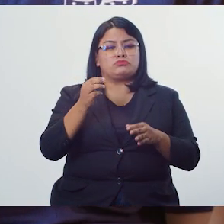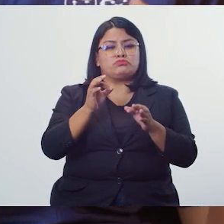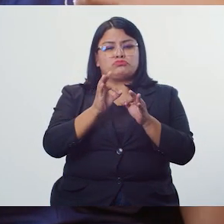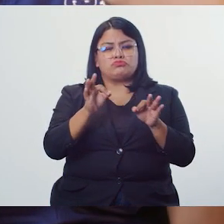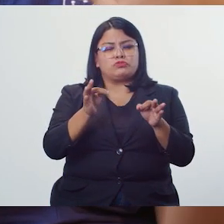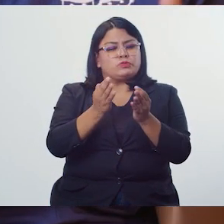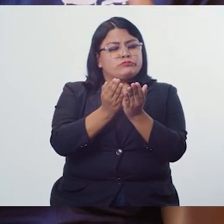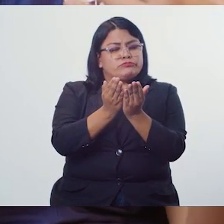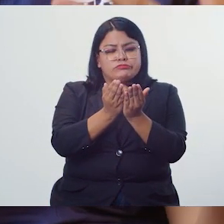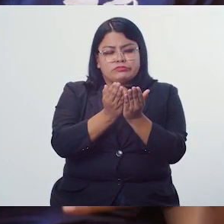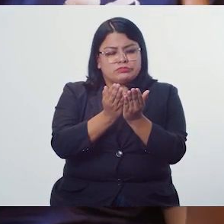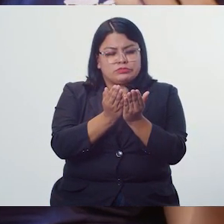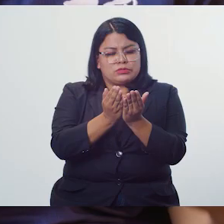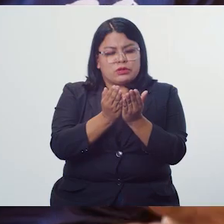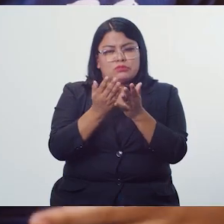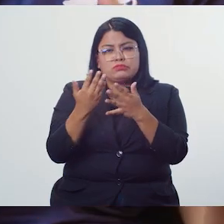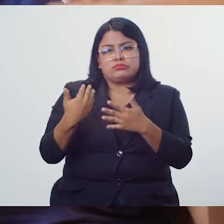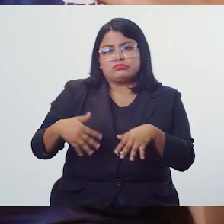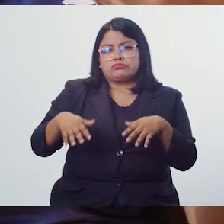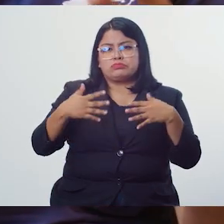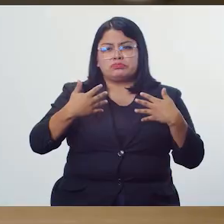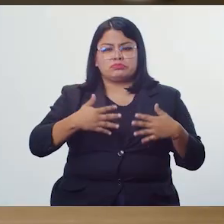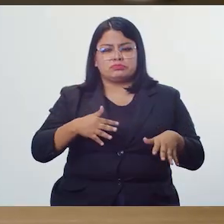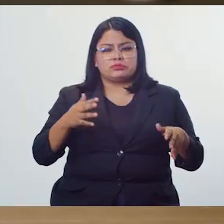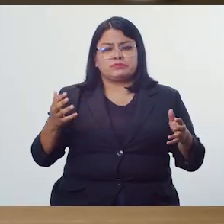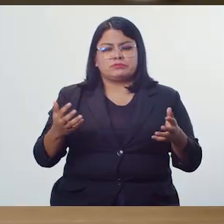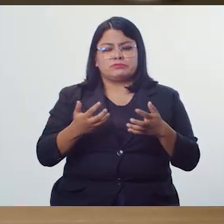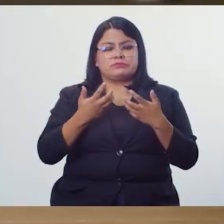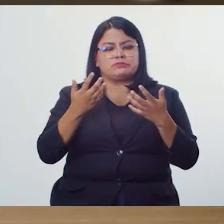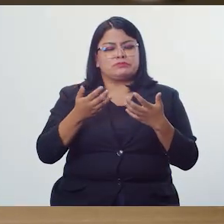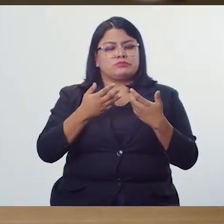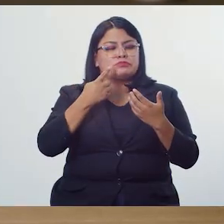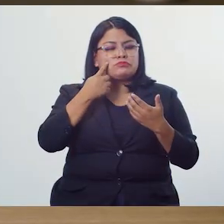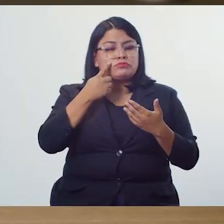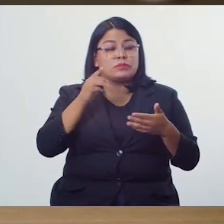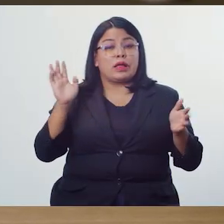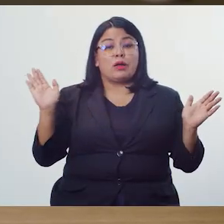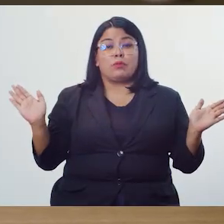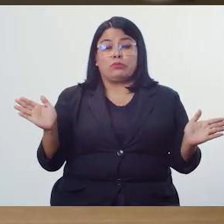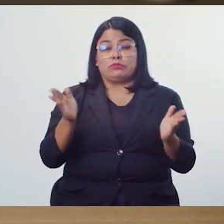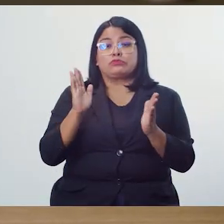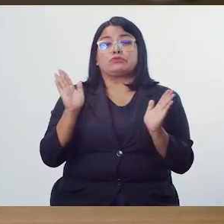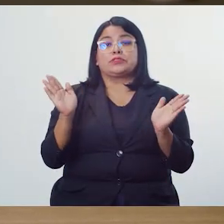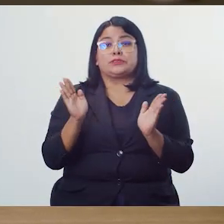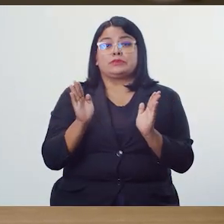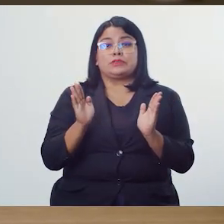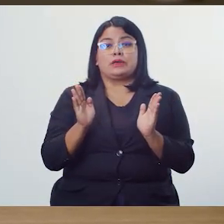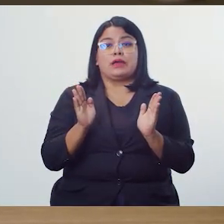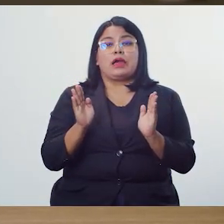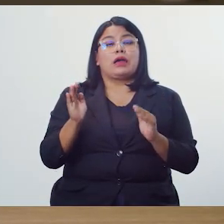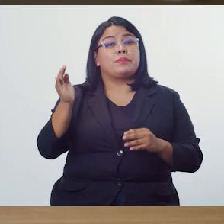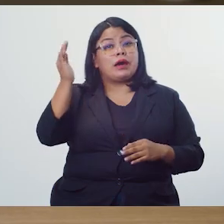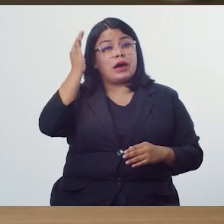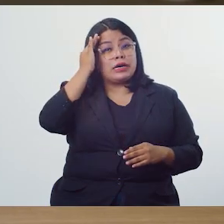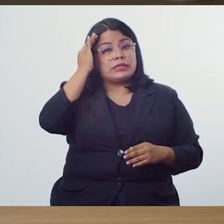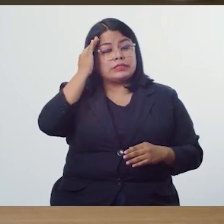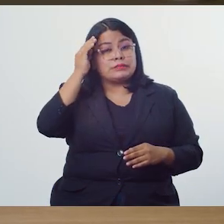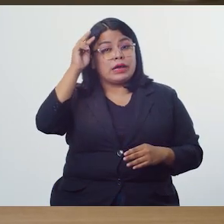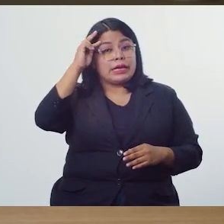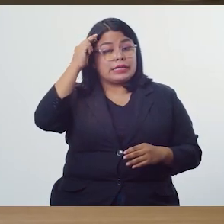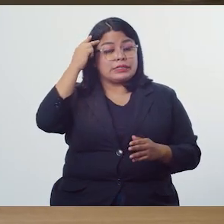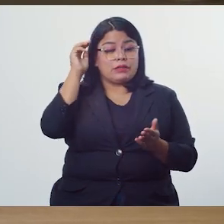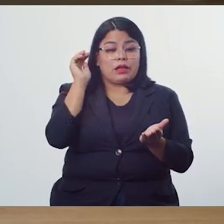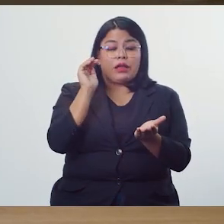el acercamiento de forma lúdica y explorativa, motivando a los niños a que indaguen de qué trata la